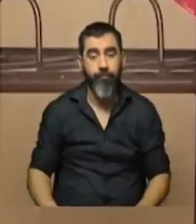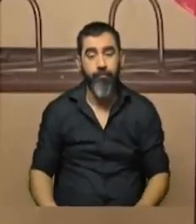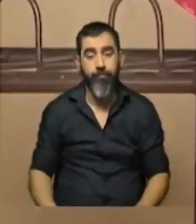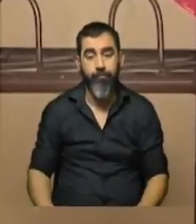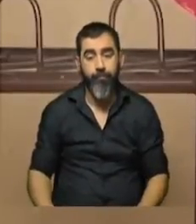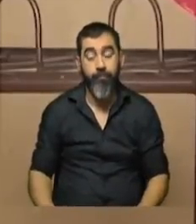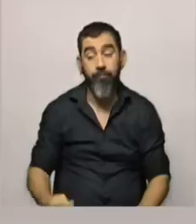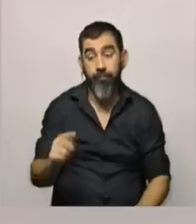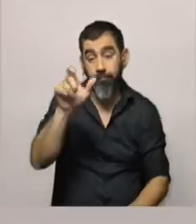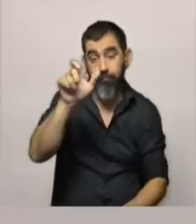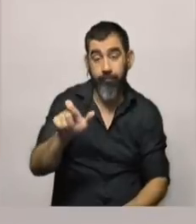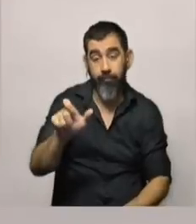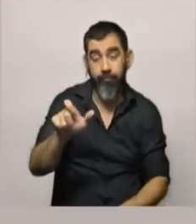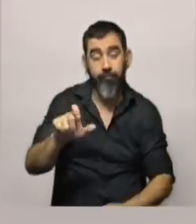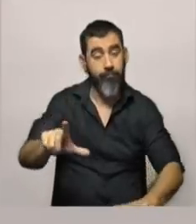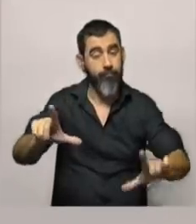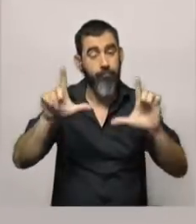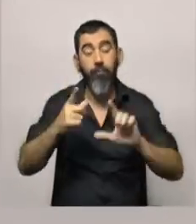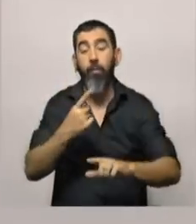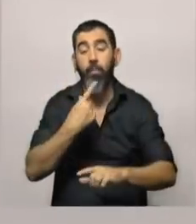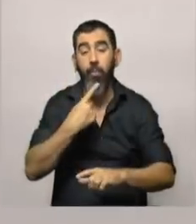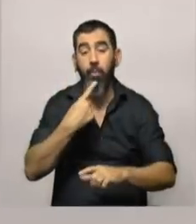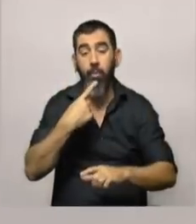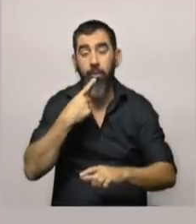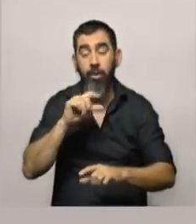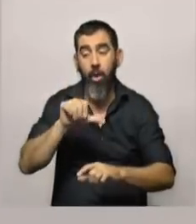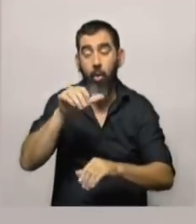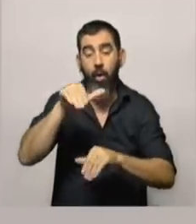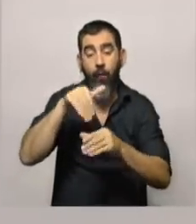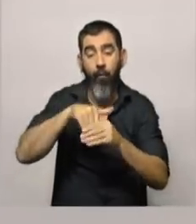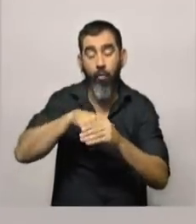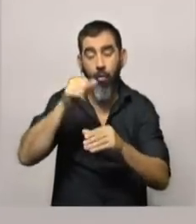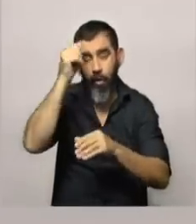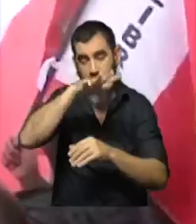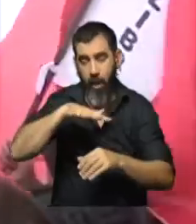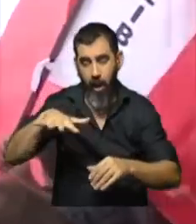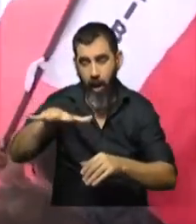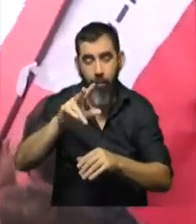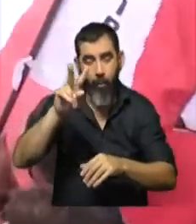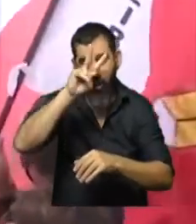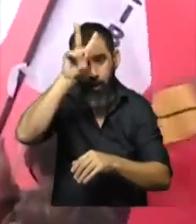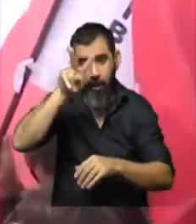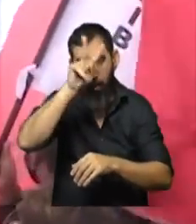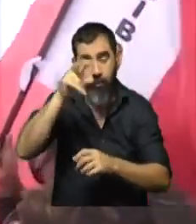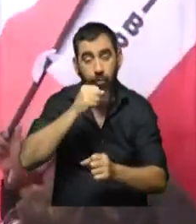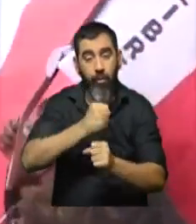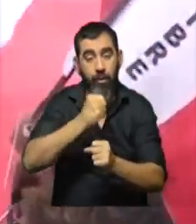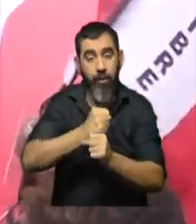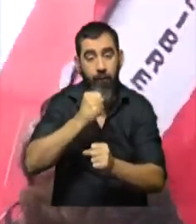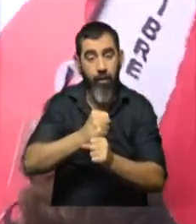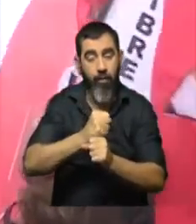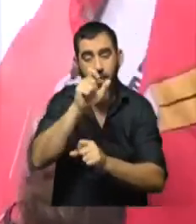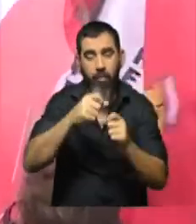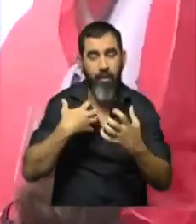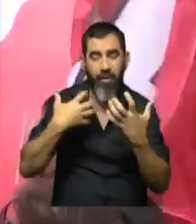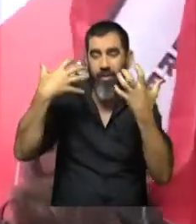contexto fue que Castillo se convirtió en una figura política, logrando captar el voto campesino, indígena, trabajador y de parte de la clase media